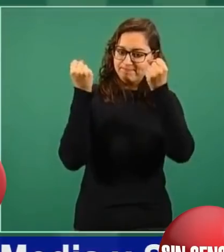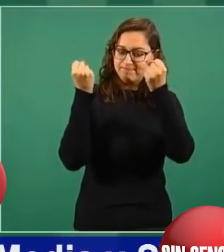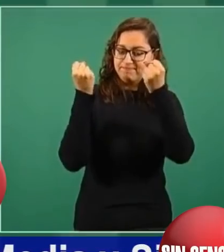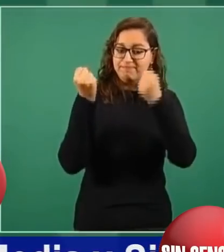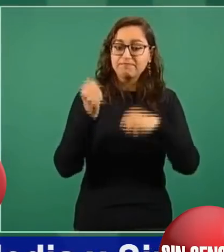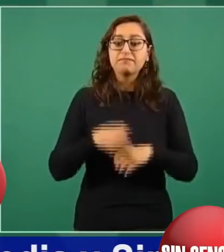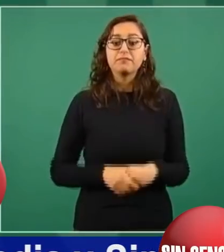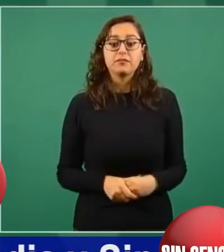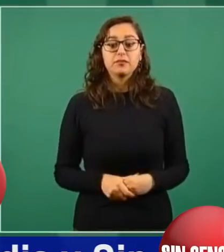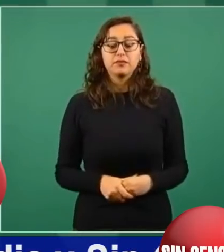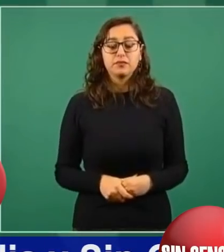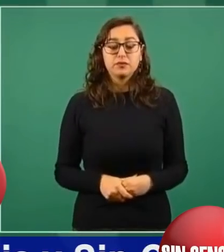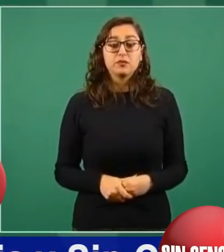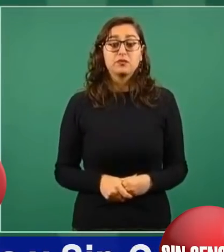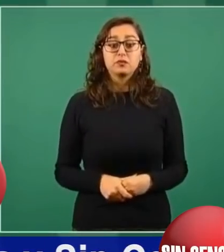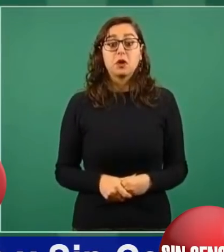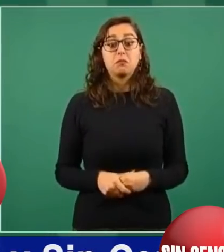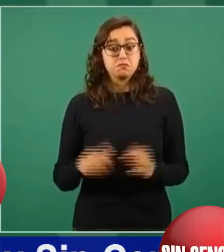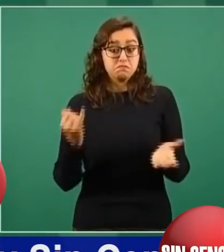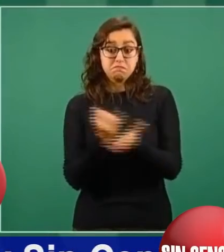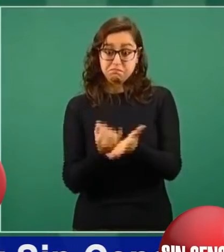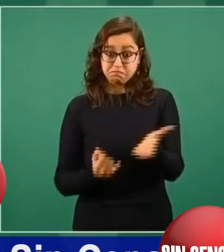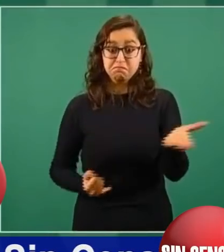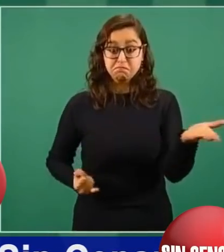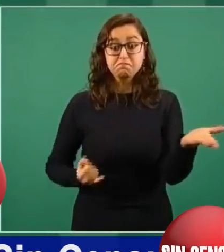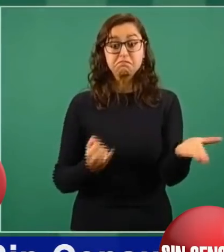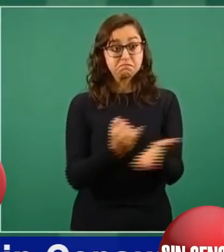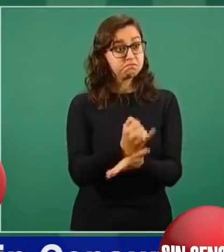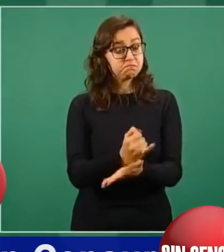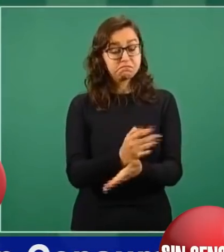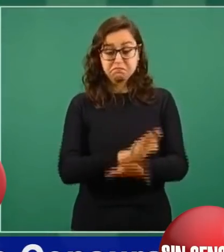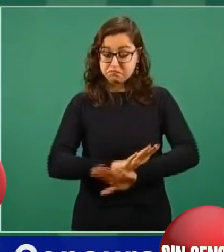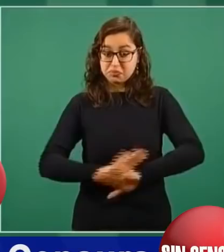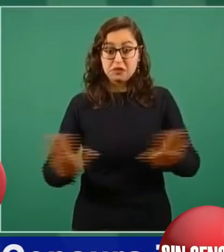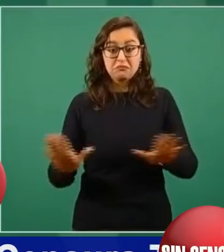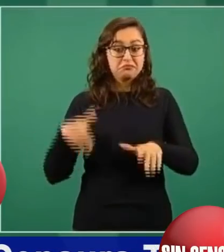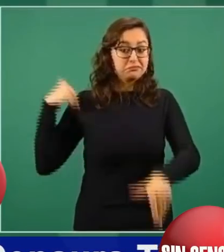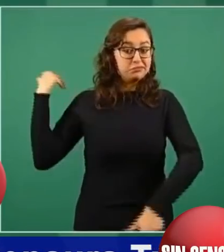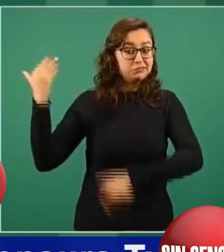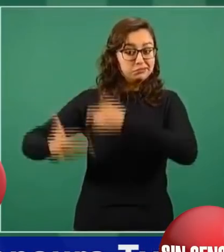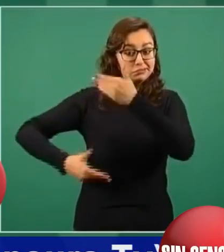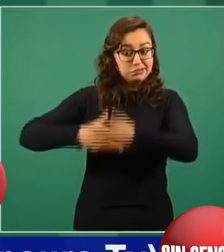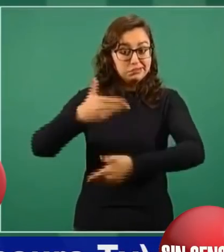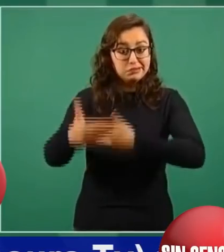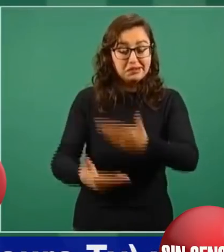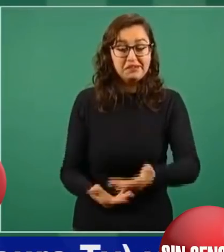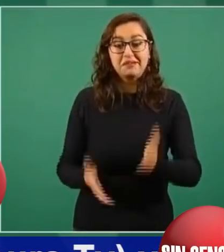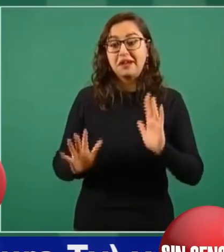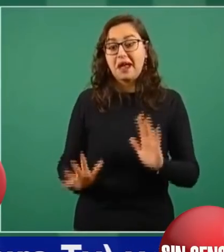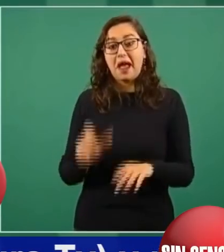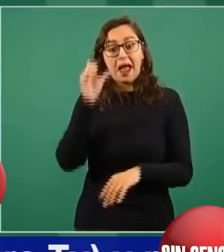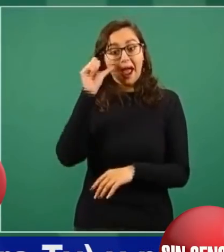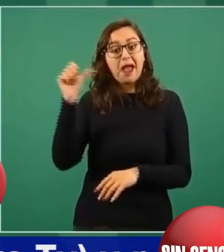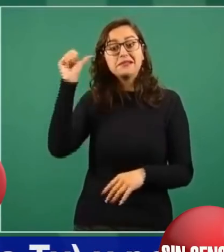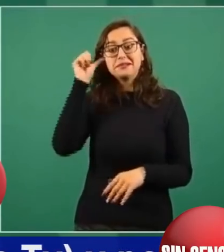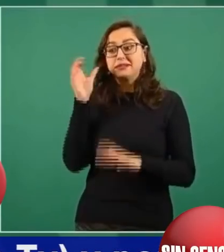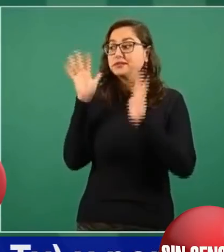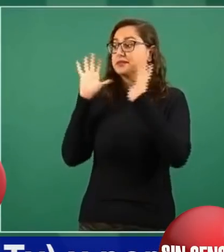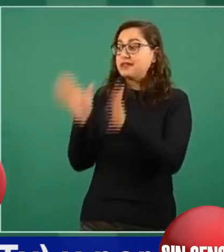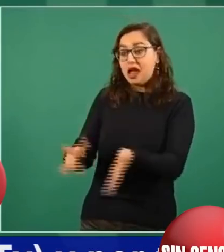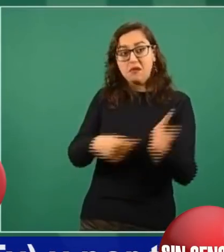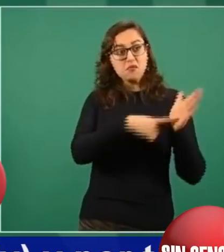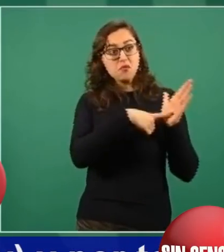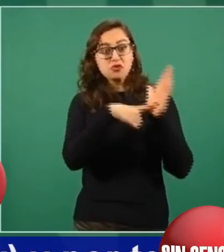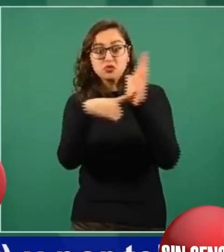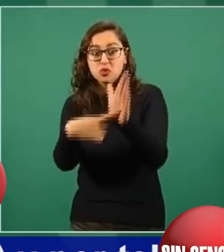Entonces tomamos esa decisión. Bueno, ayer ya quedó demostrado que sí se podía, quedó